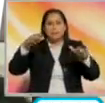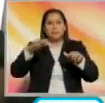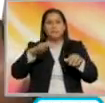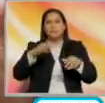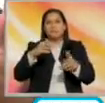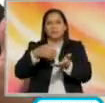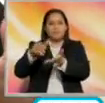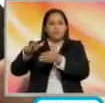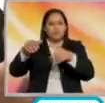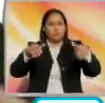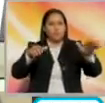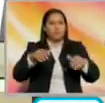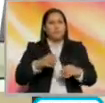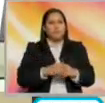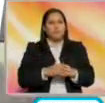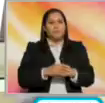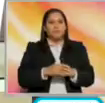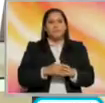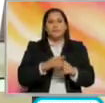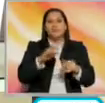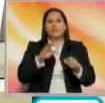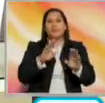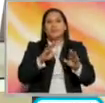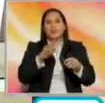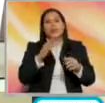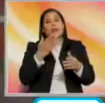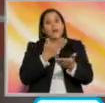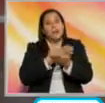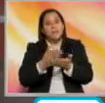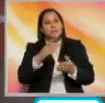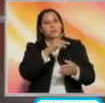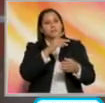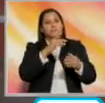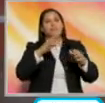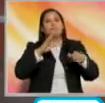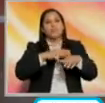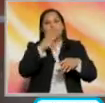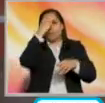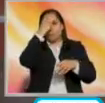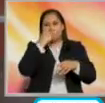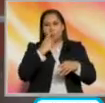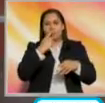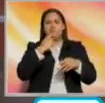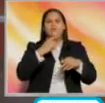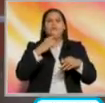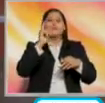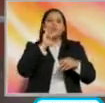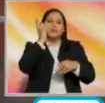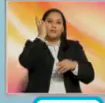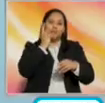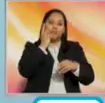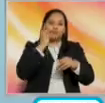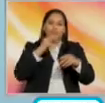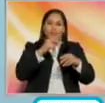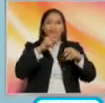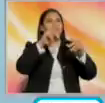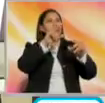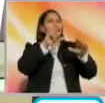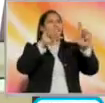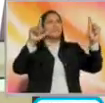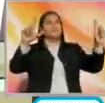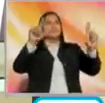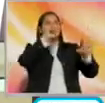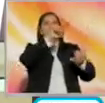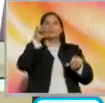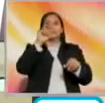sea, bien. sostiene el fuego de ese lado. Y aparte de que es una cosa divina, porque son los dos volcanes, el Popo y el Ista, entonces, bueno, imperdible.